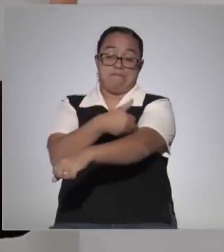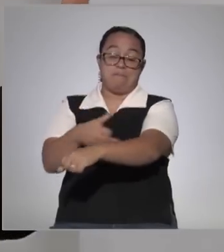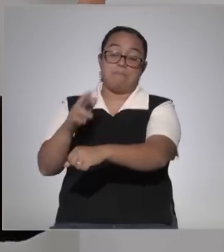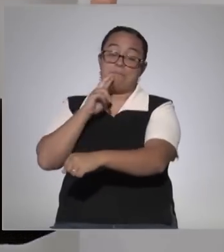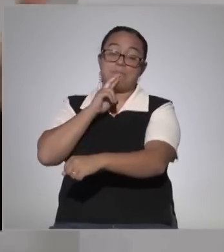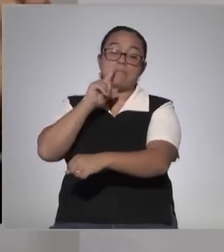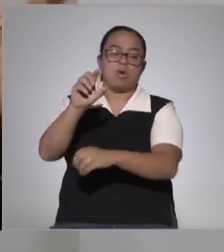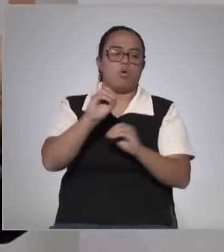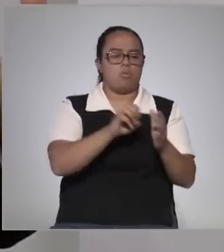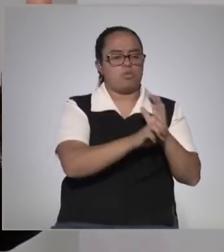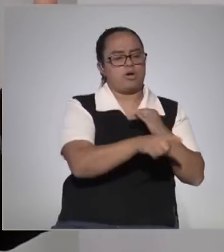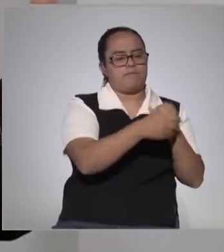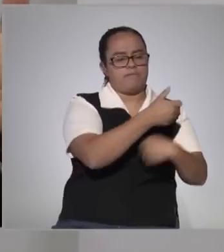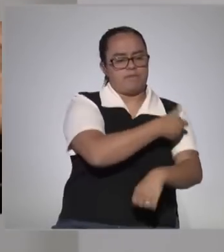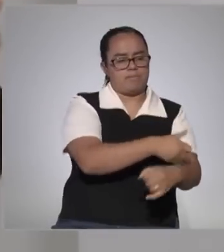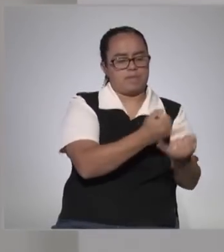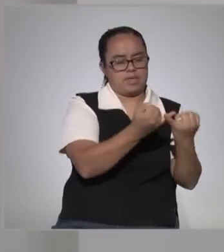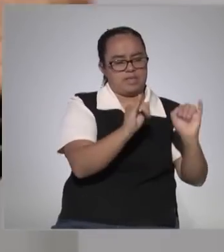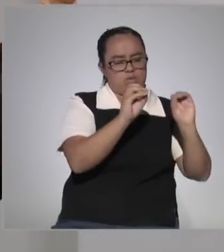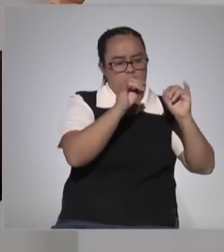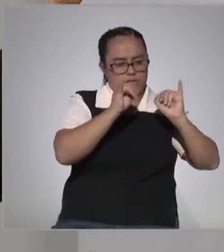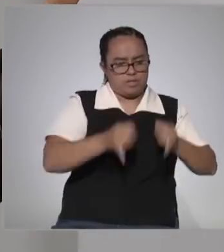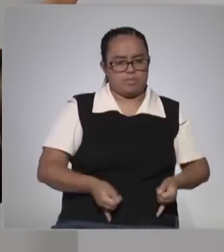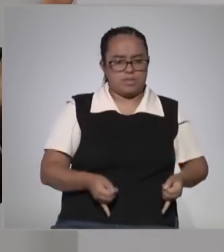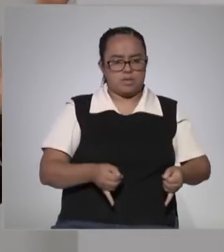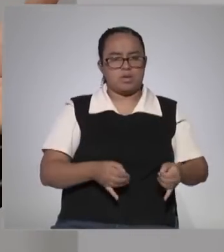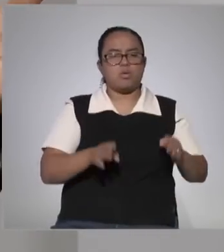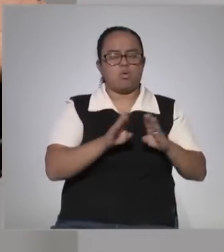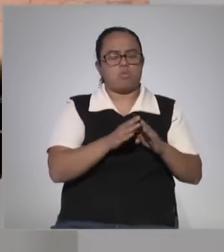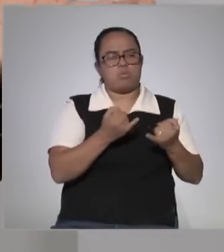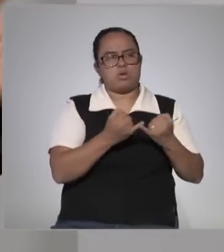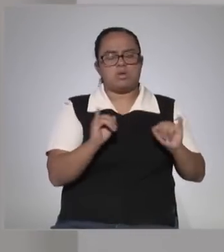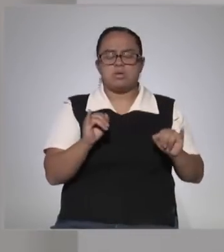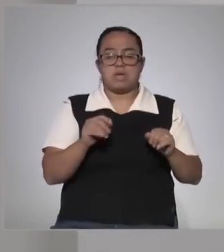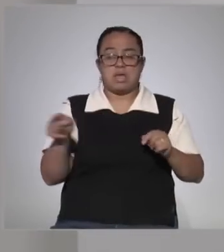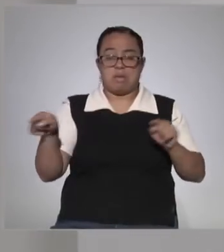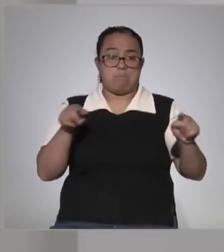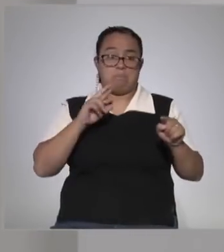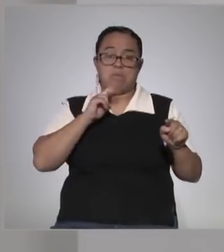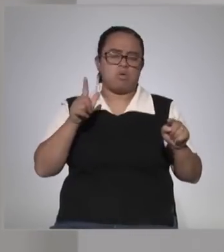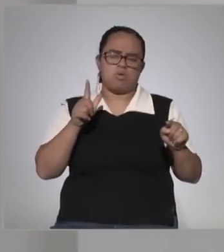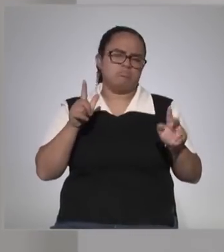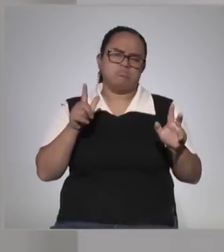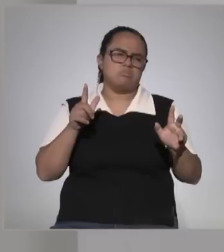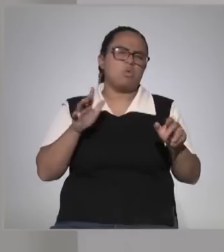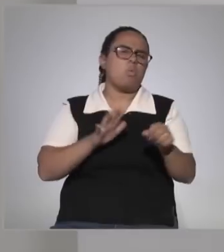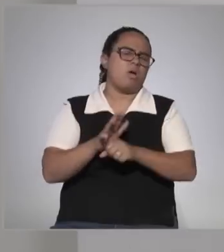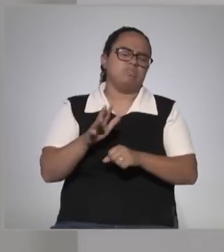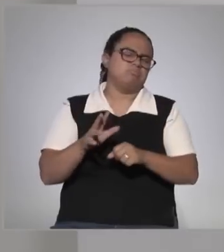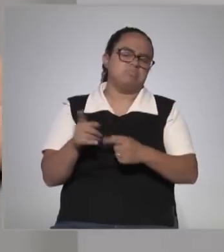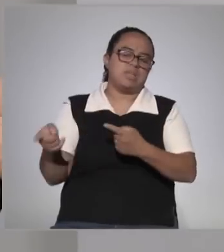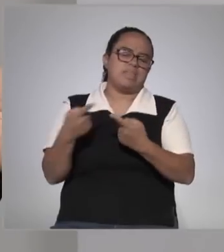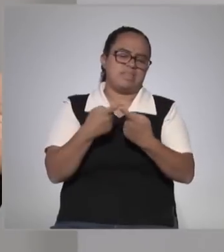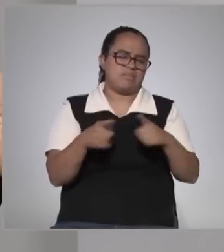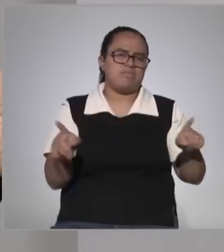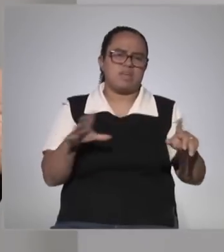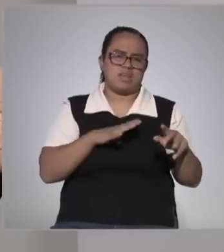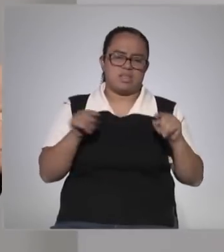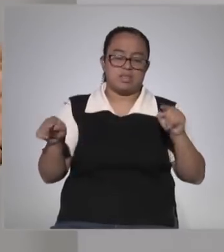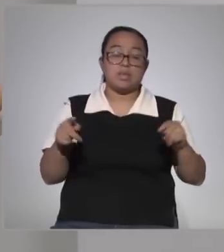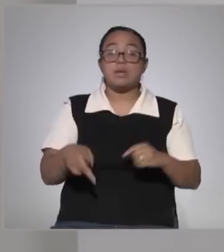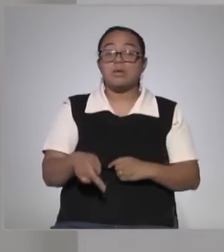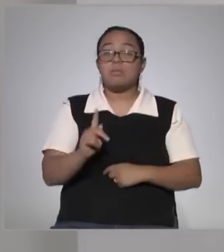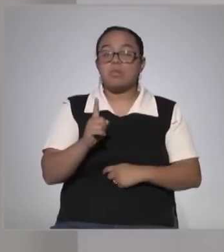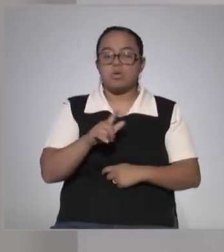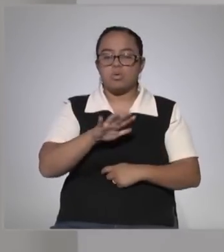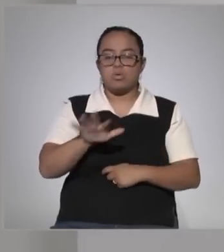las individualistas se llaman, que te forman más en lo independiente. Son diferentes nada más. Y entonces la búsqueda de la